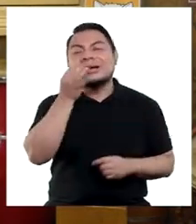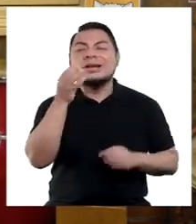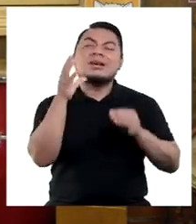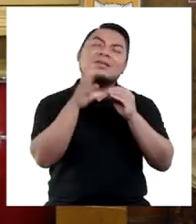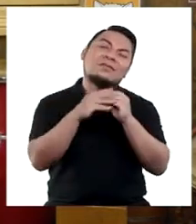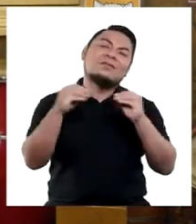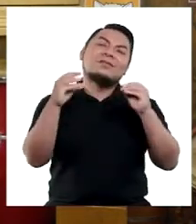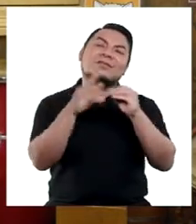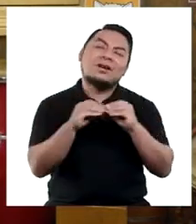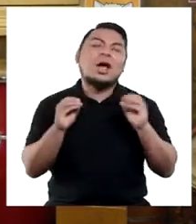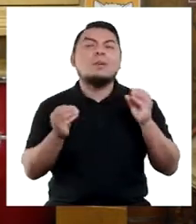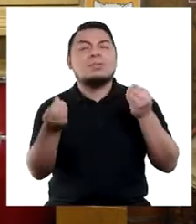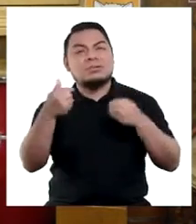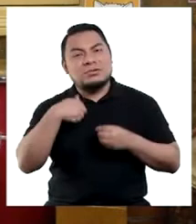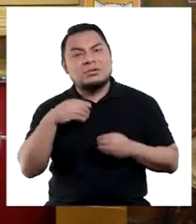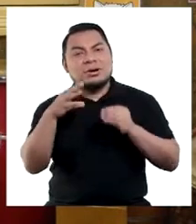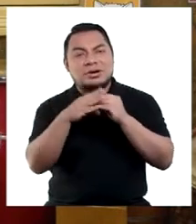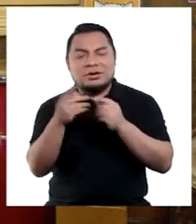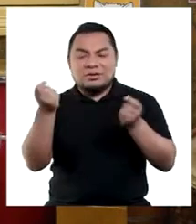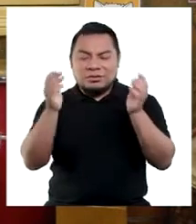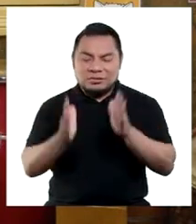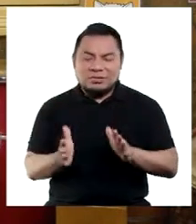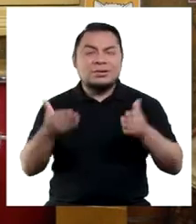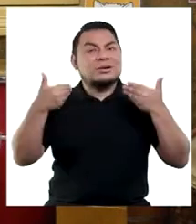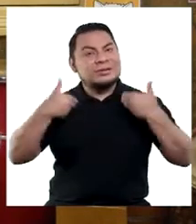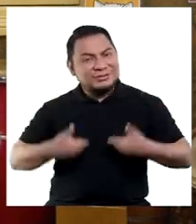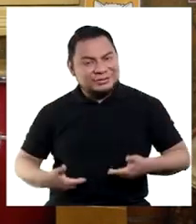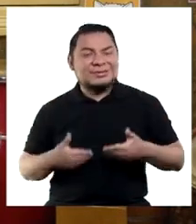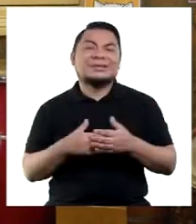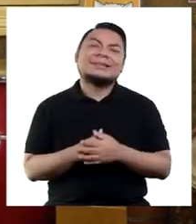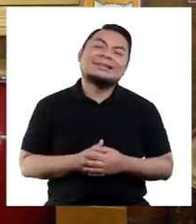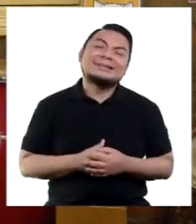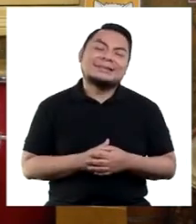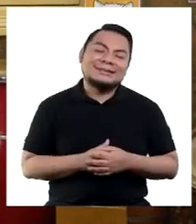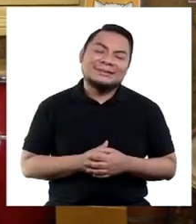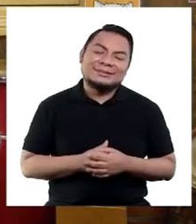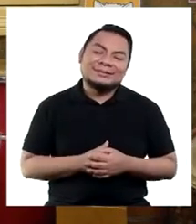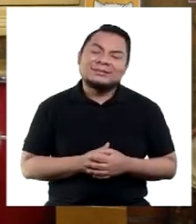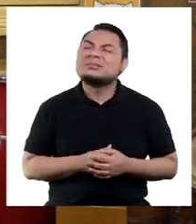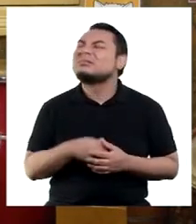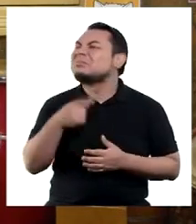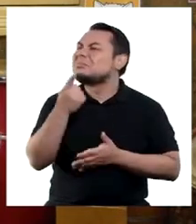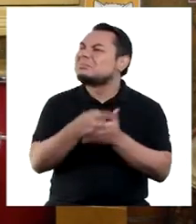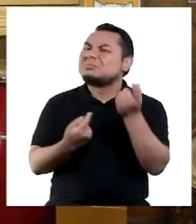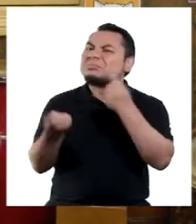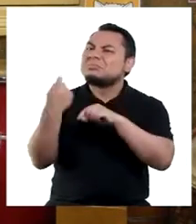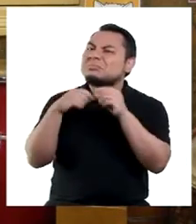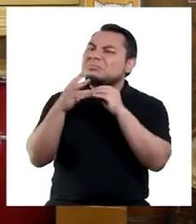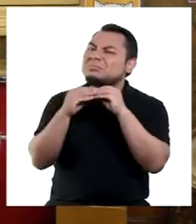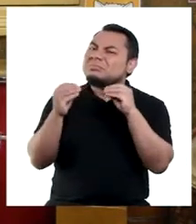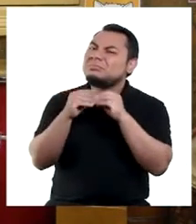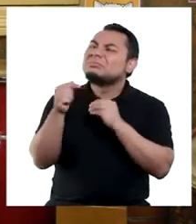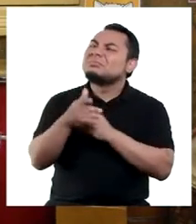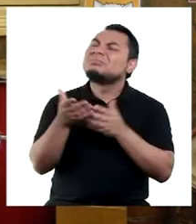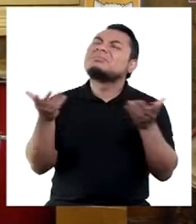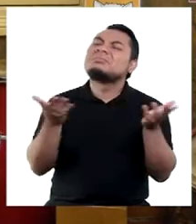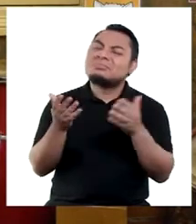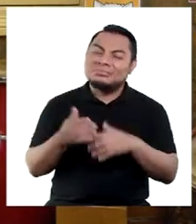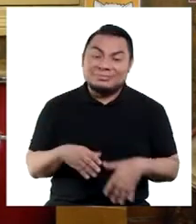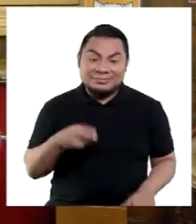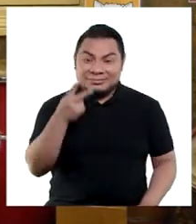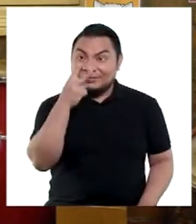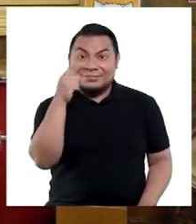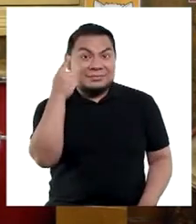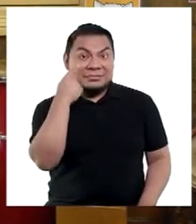vendo ricas frutas porque frutera soy de fruta se estará vendiendo